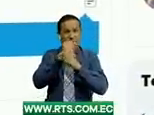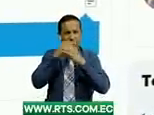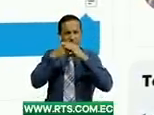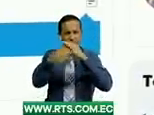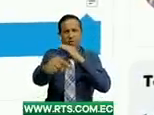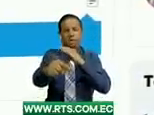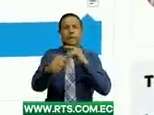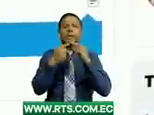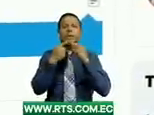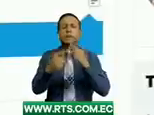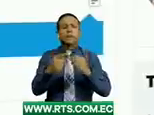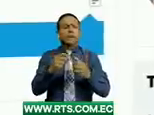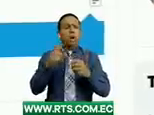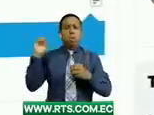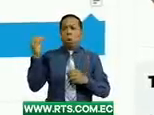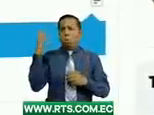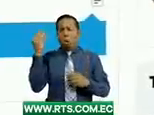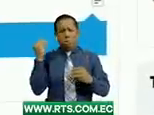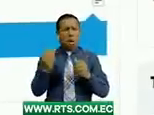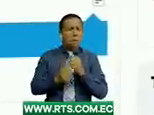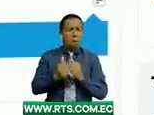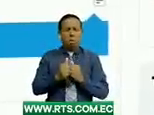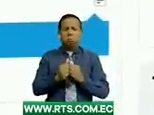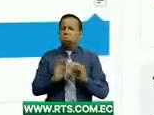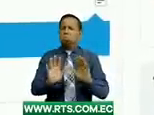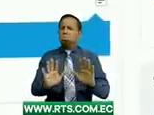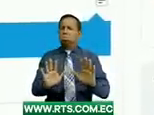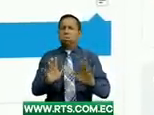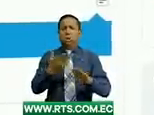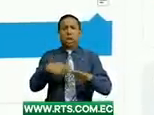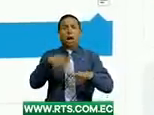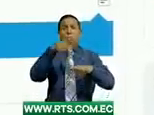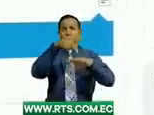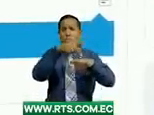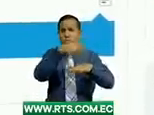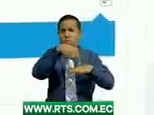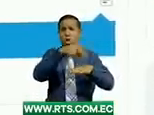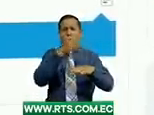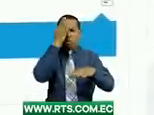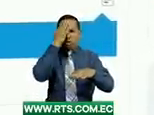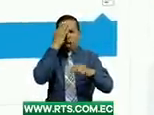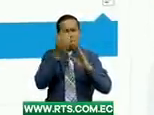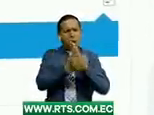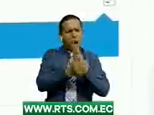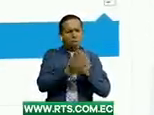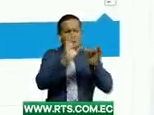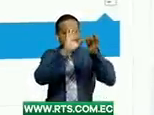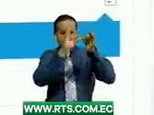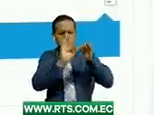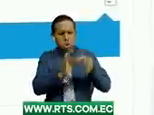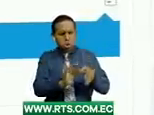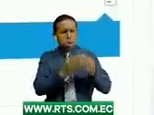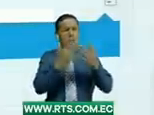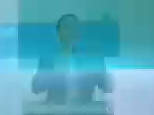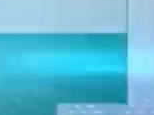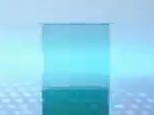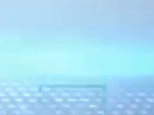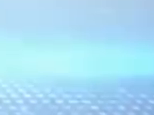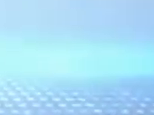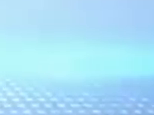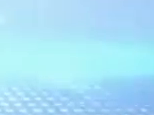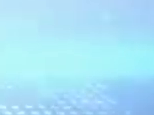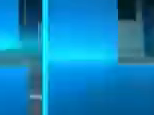hubo emergencia alguna. El inconveniente fue manejado profesionalmente por la tripulación del avión.